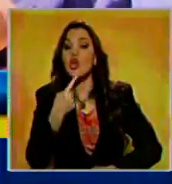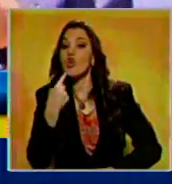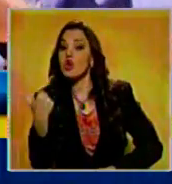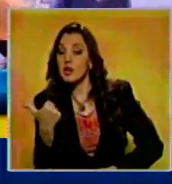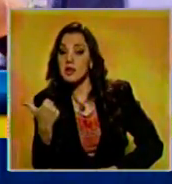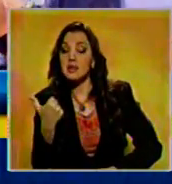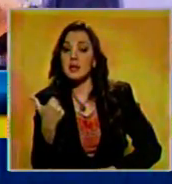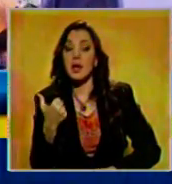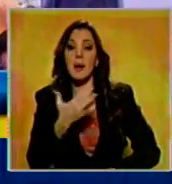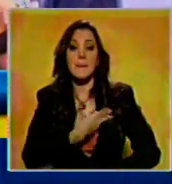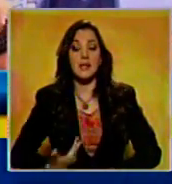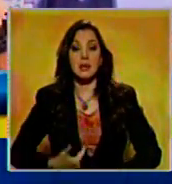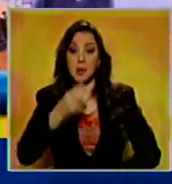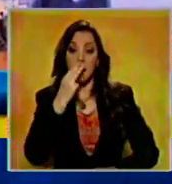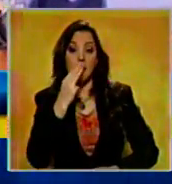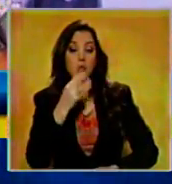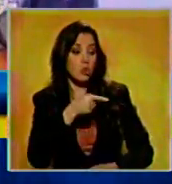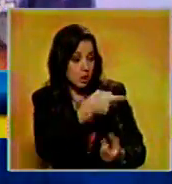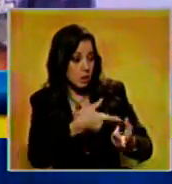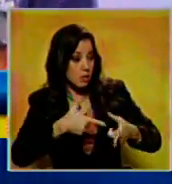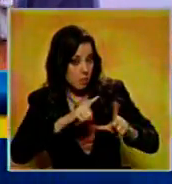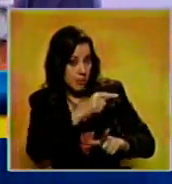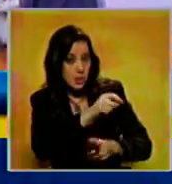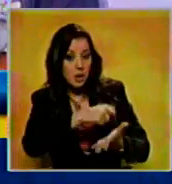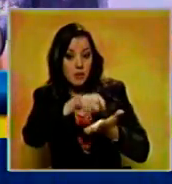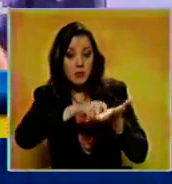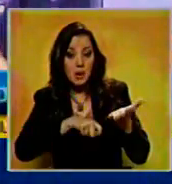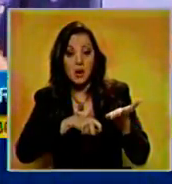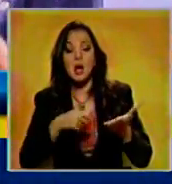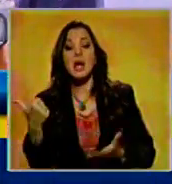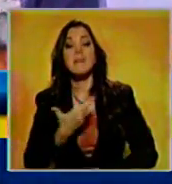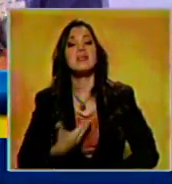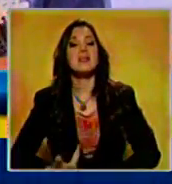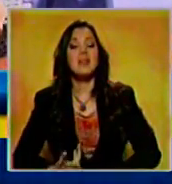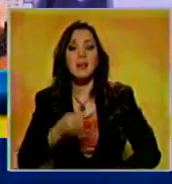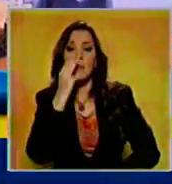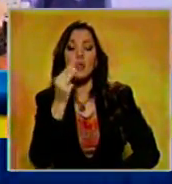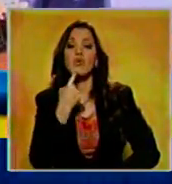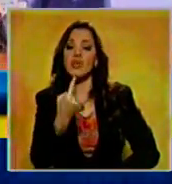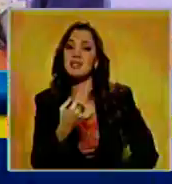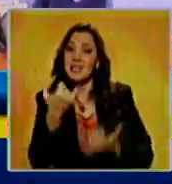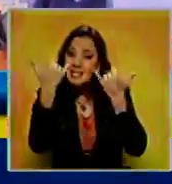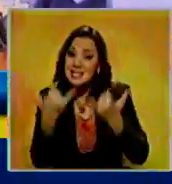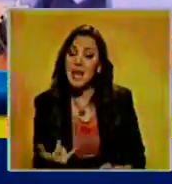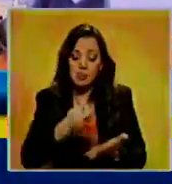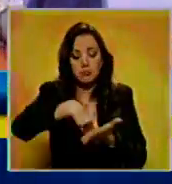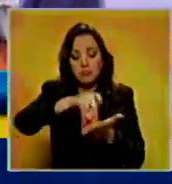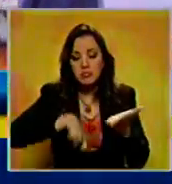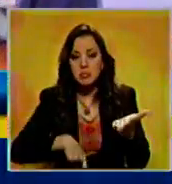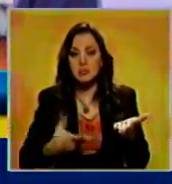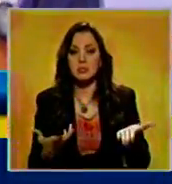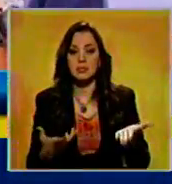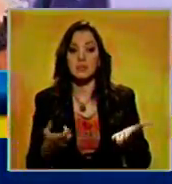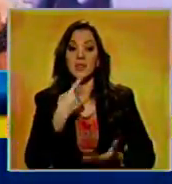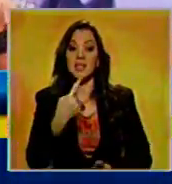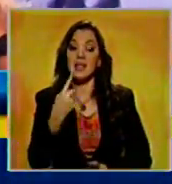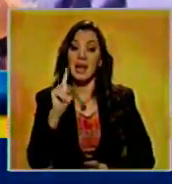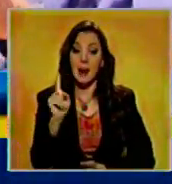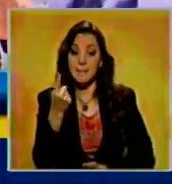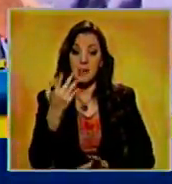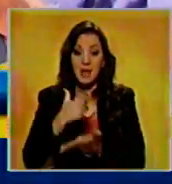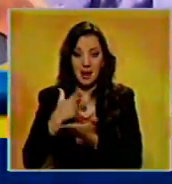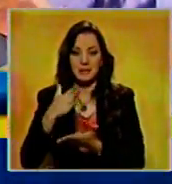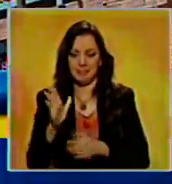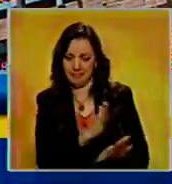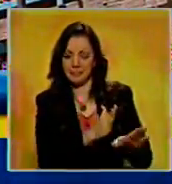ese compromiso. El presidente Maduro dijo que estaba dispuesto a firmarlo ya. La información la ofreció Rodríguez durante la inspección de la primera etapa de la